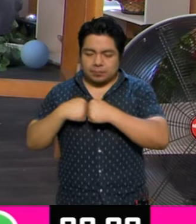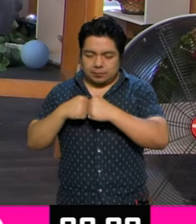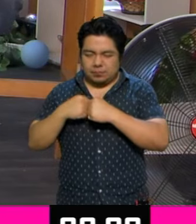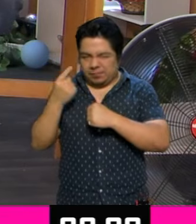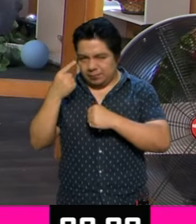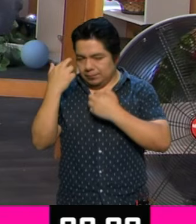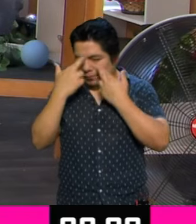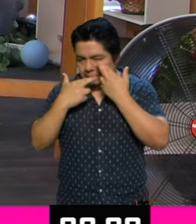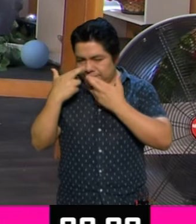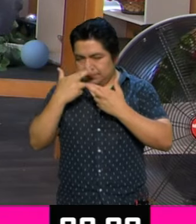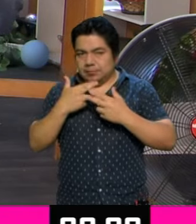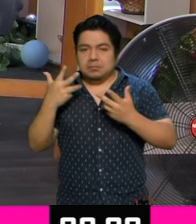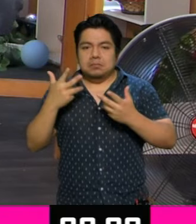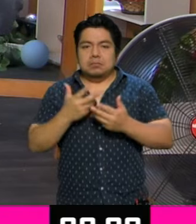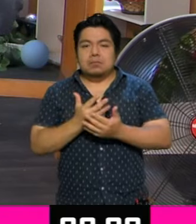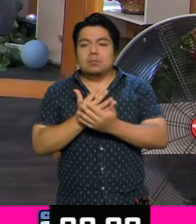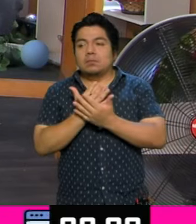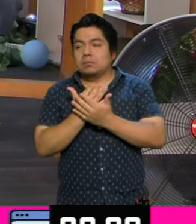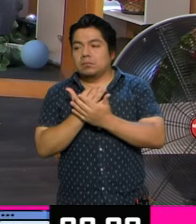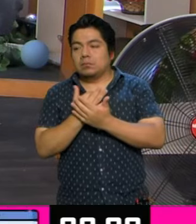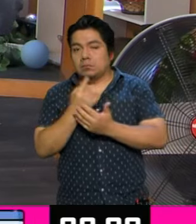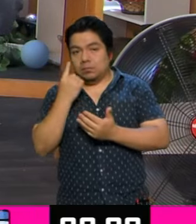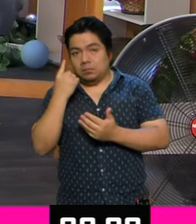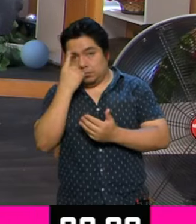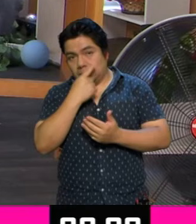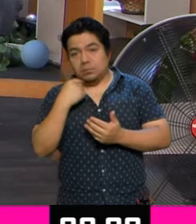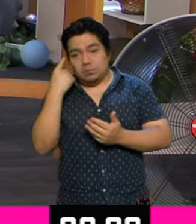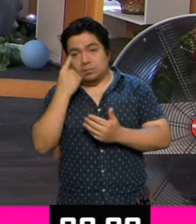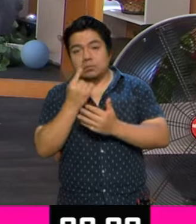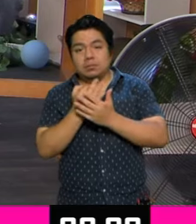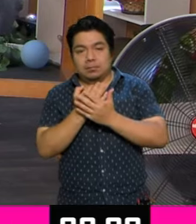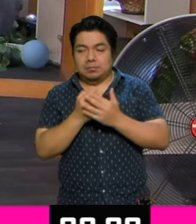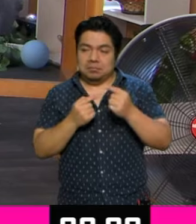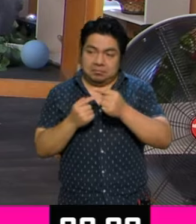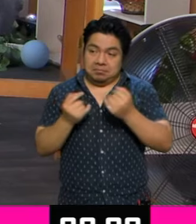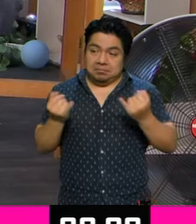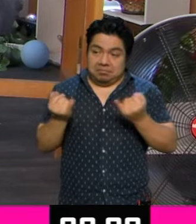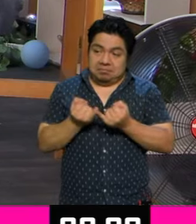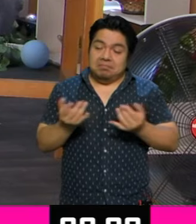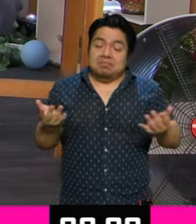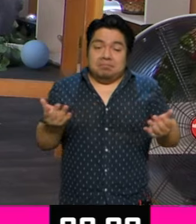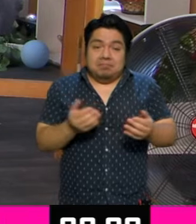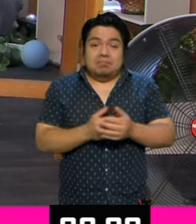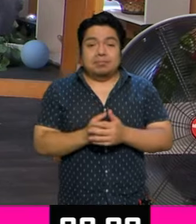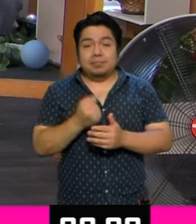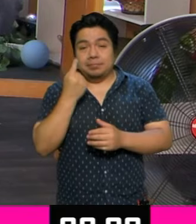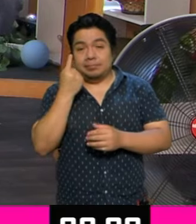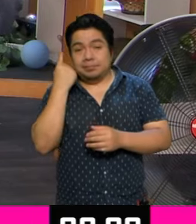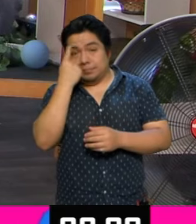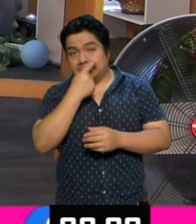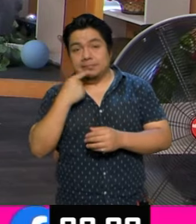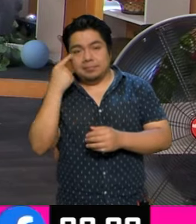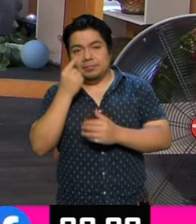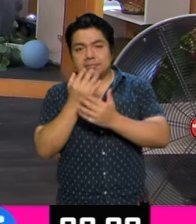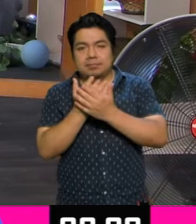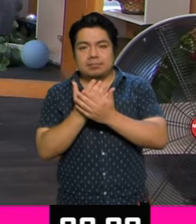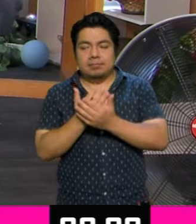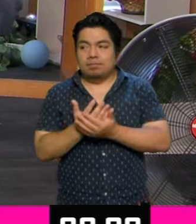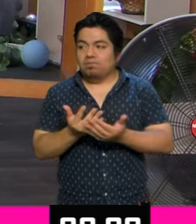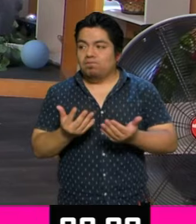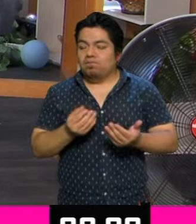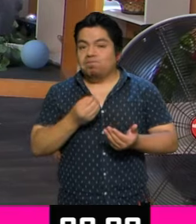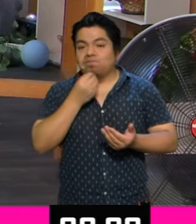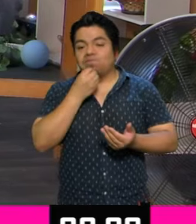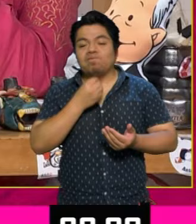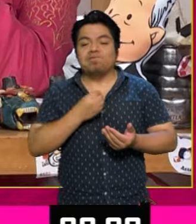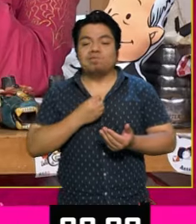rodilla. Y me estuvo esperando una hora ahí en el... Para que se le quitara lo... Una hora. Hasta que dije, pues ya.